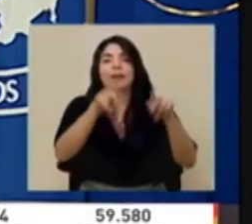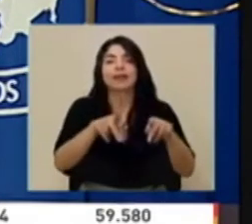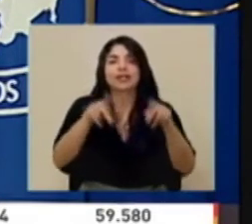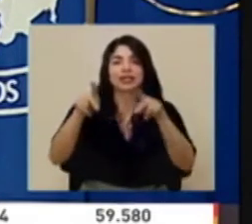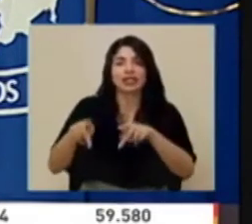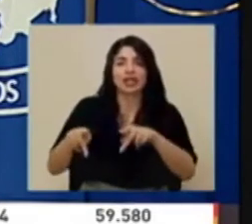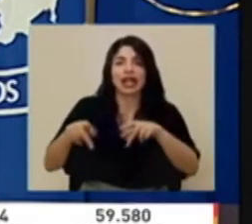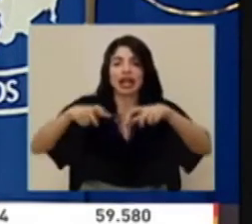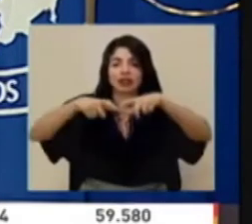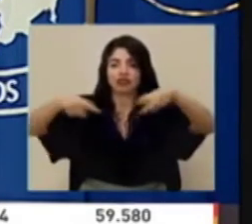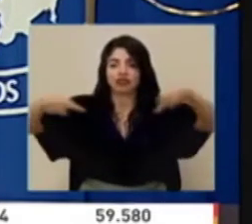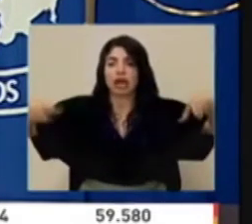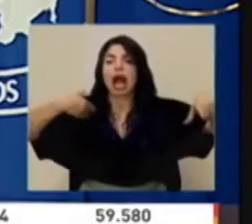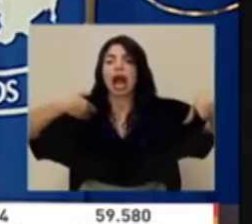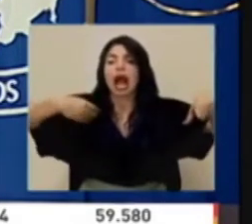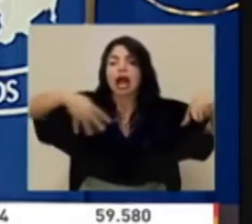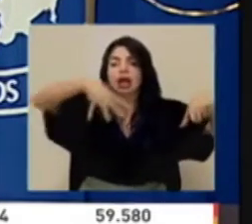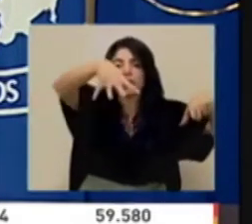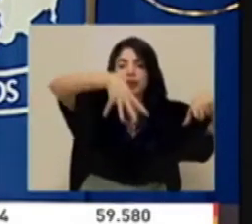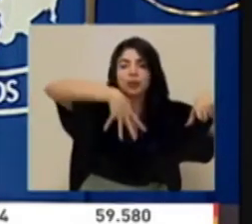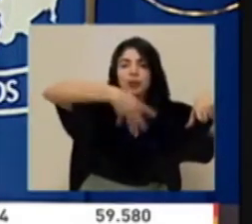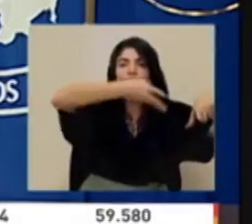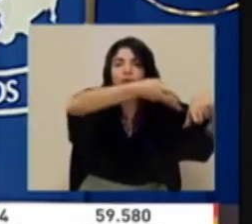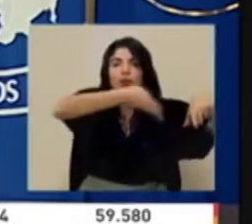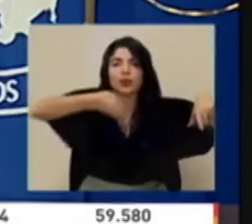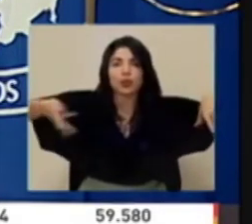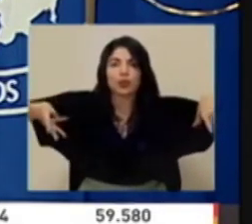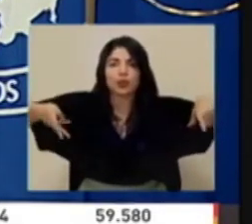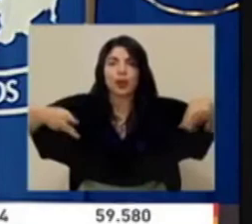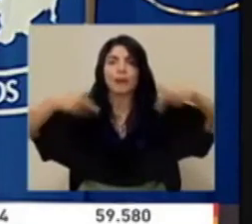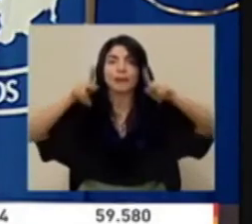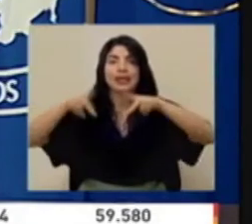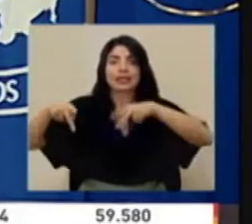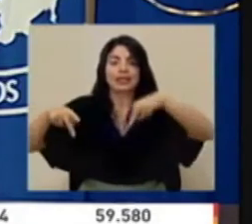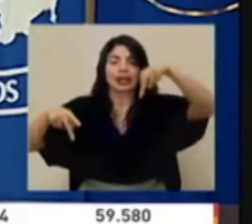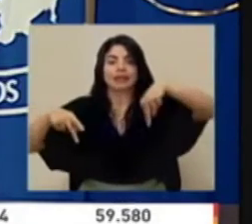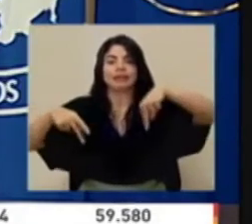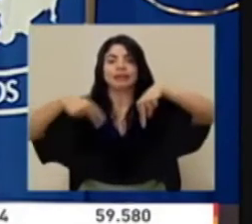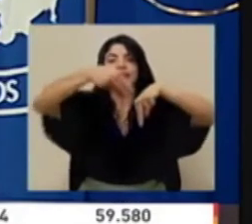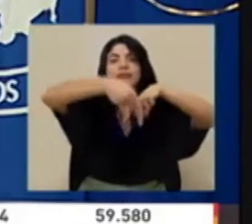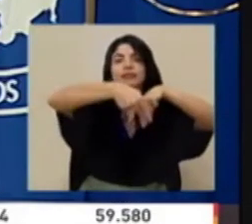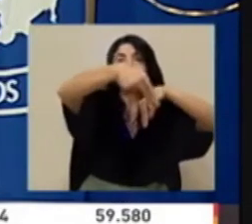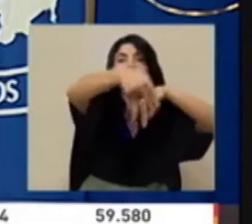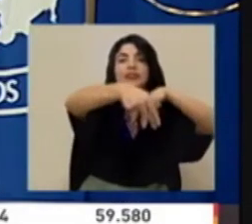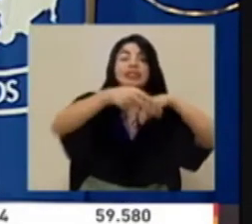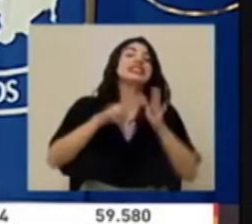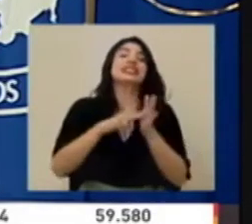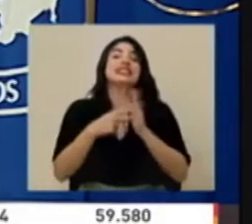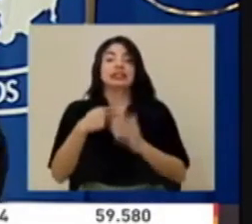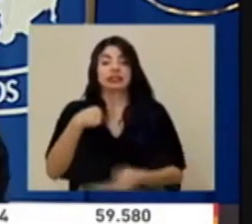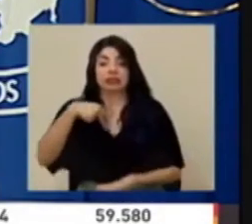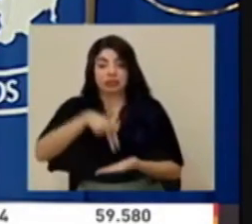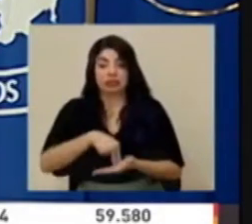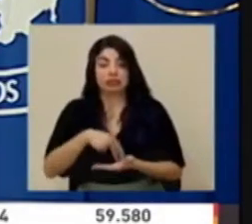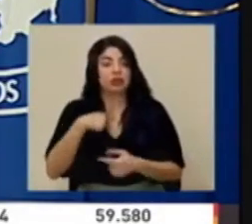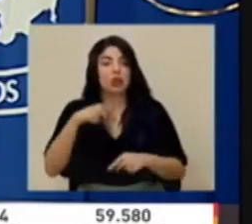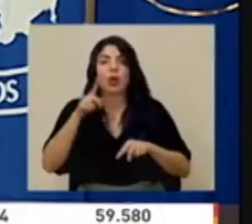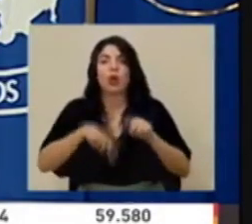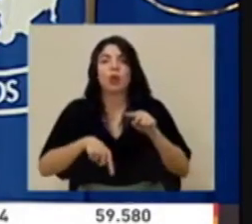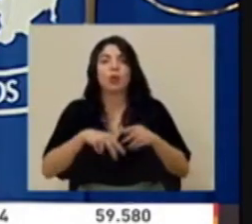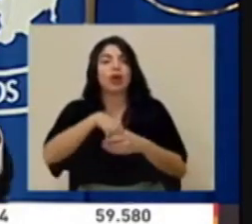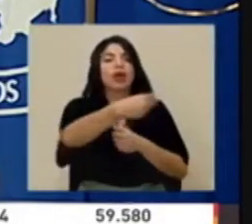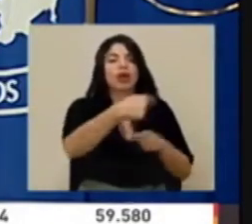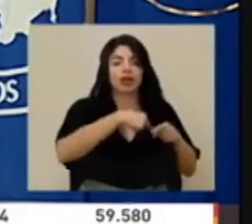marcados que se van a marcar y donde la persona no va a poder moverse va a poder mover solo en ese espacio marcado